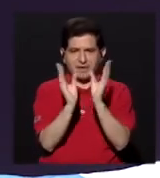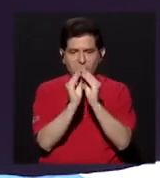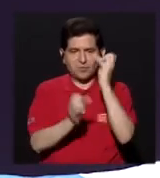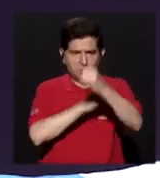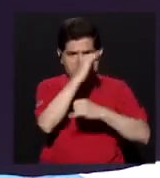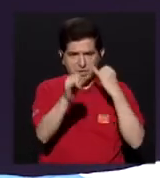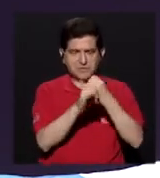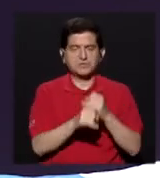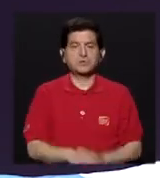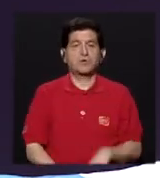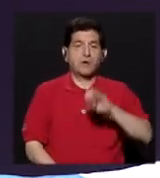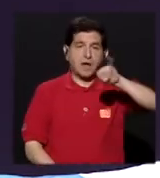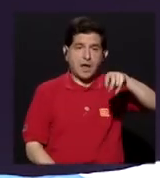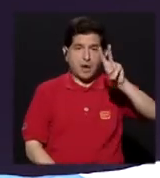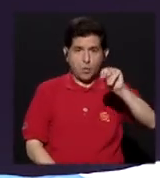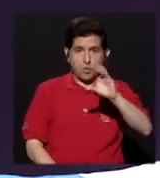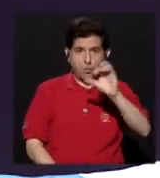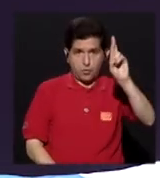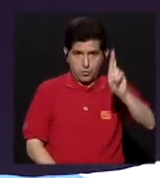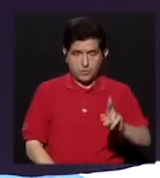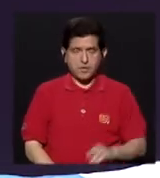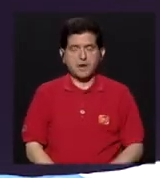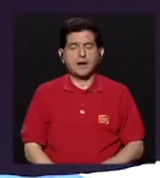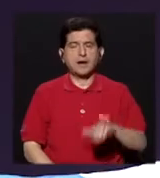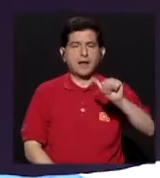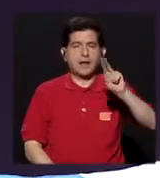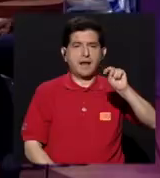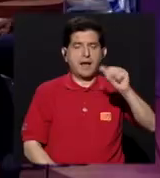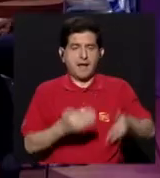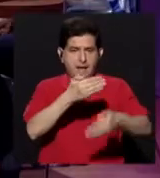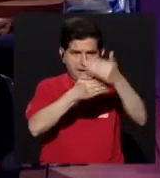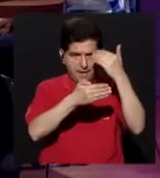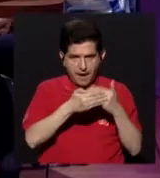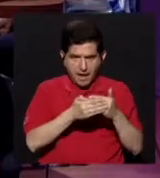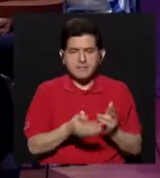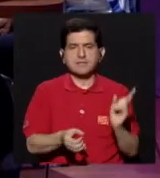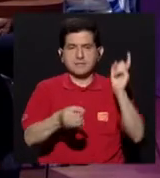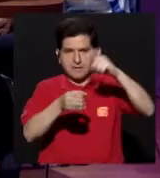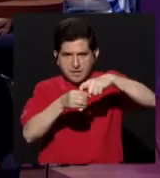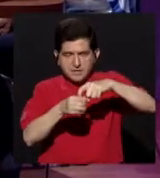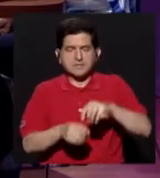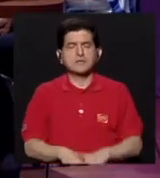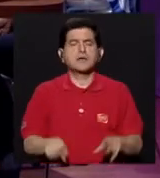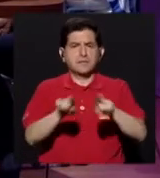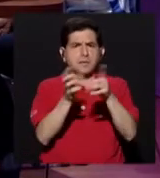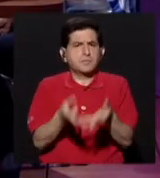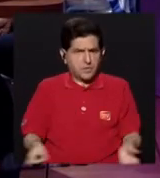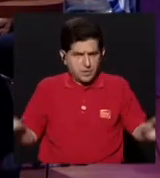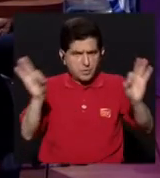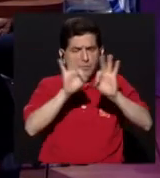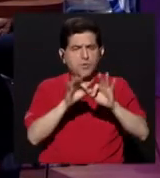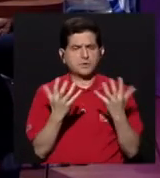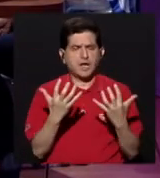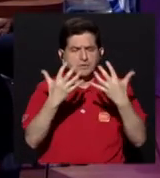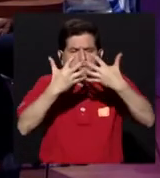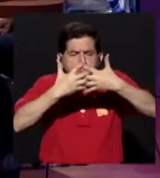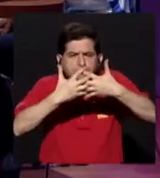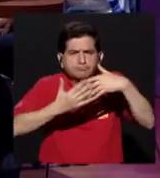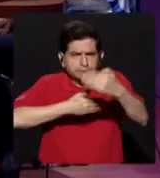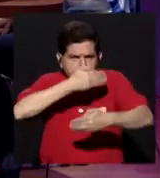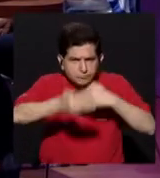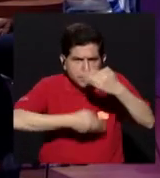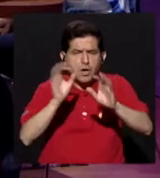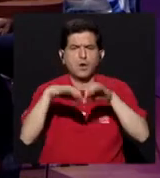Rica. Ana se incorpora unos meses antes y se vuelve una pieza clave en el engranaje de la organización, y desde ahí